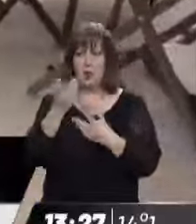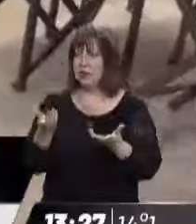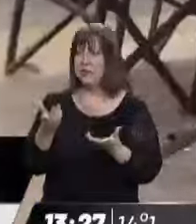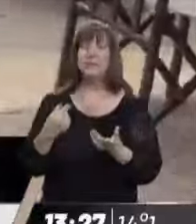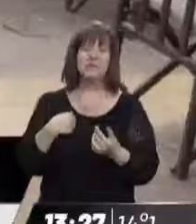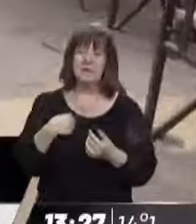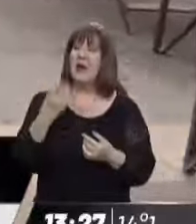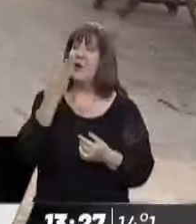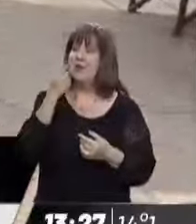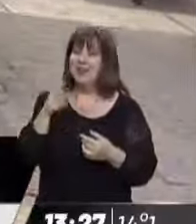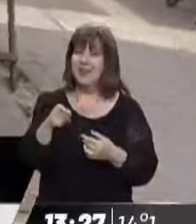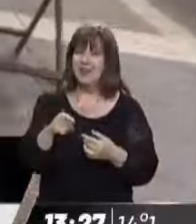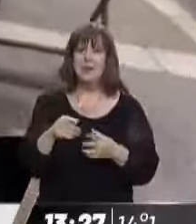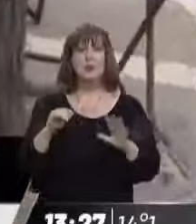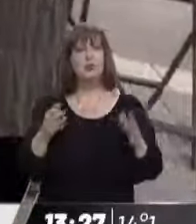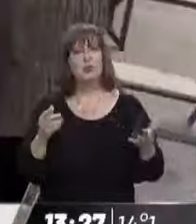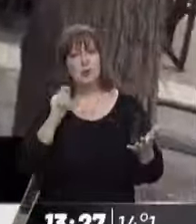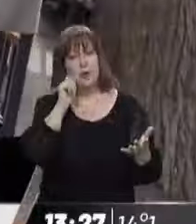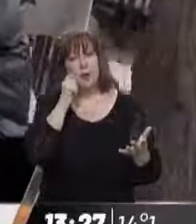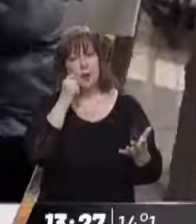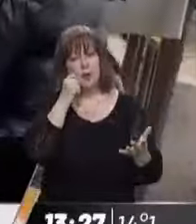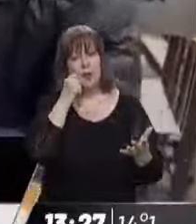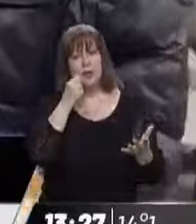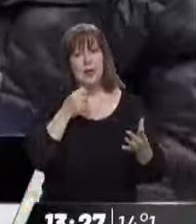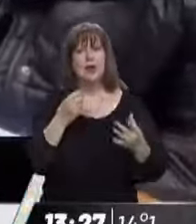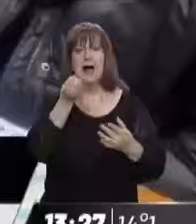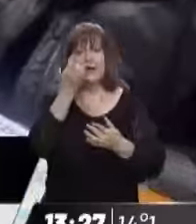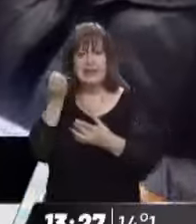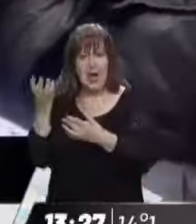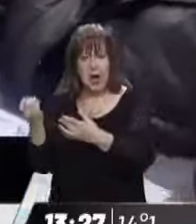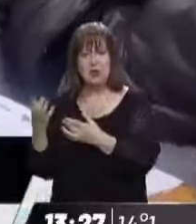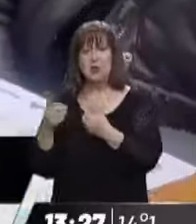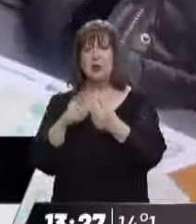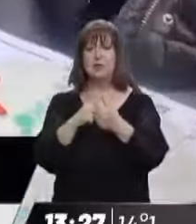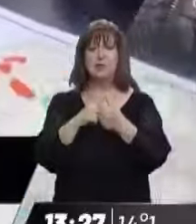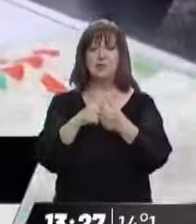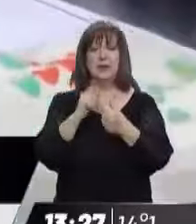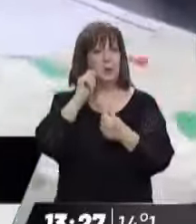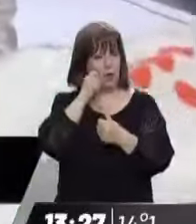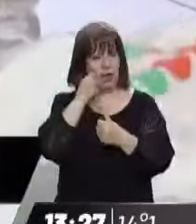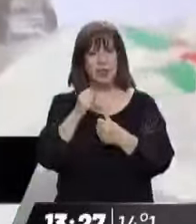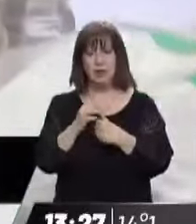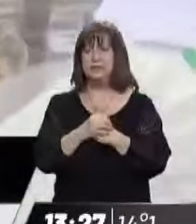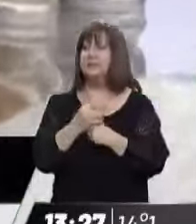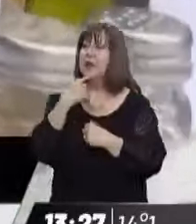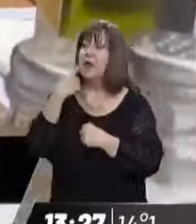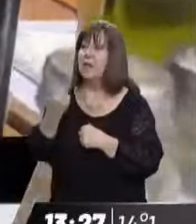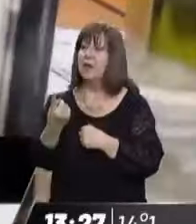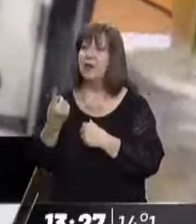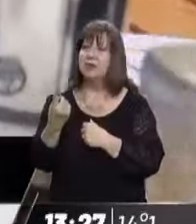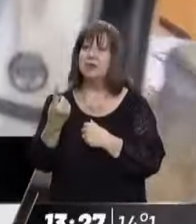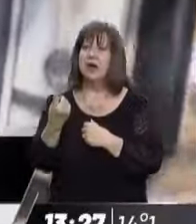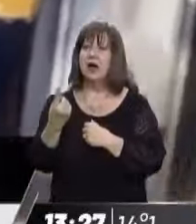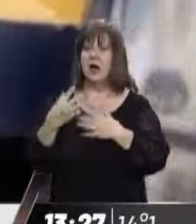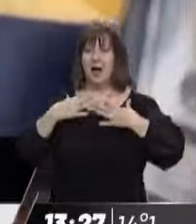ciudad? ¿Qué conocí? Me gustó, sí, tuvimos las termas de Cacheuta y lo pasamos súper. ¿Y qué? Termas de Cacheuta, ¿estuvieron